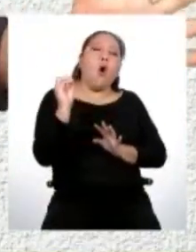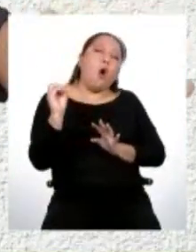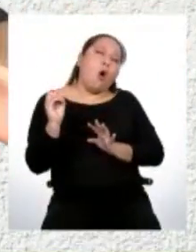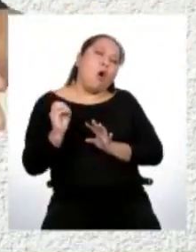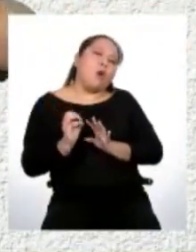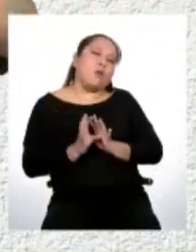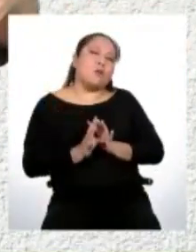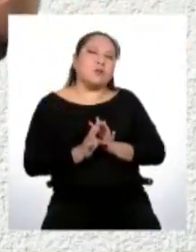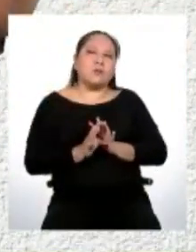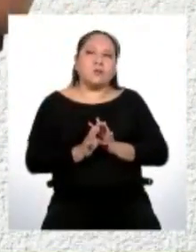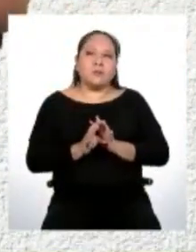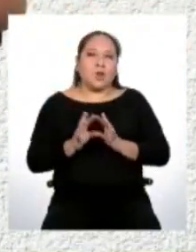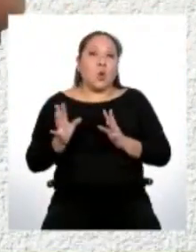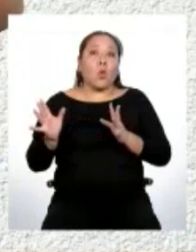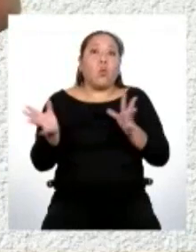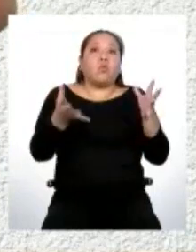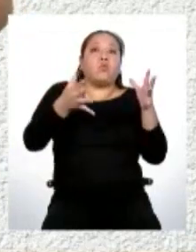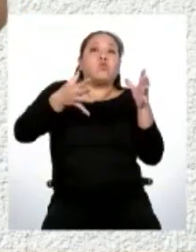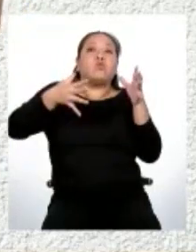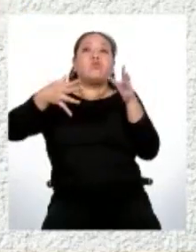¡Oxígeno!